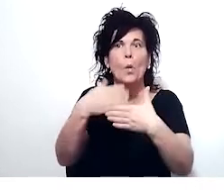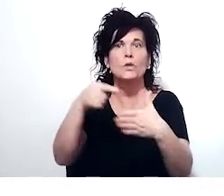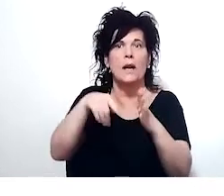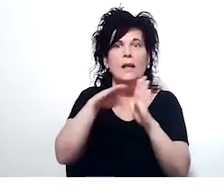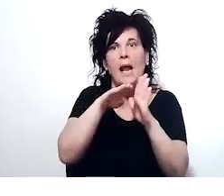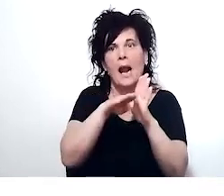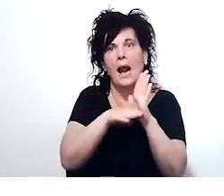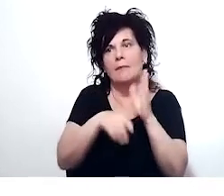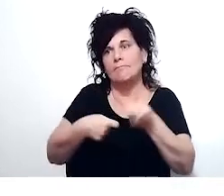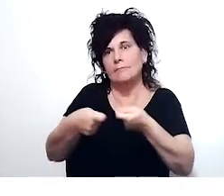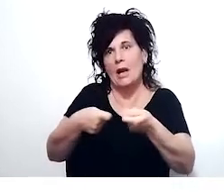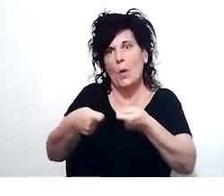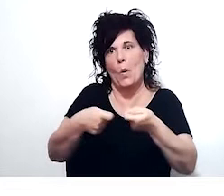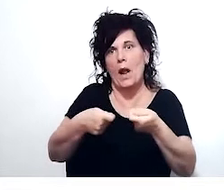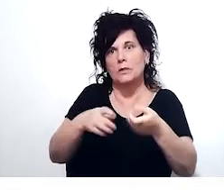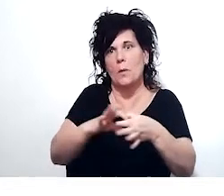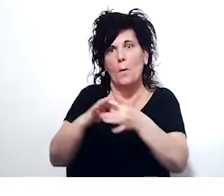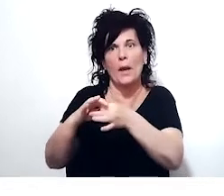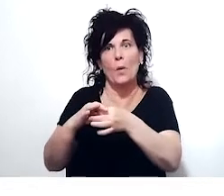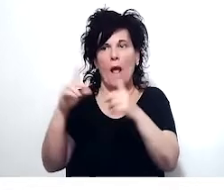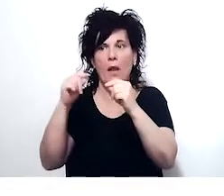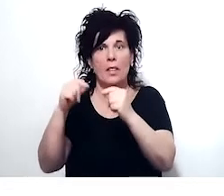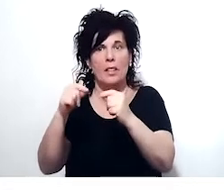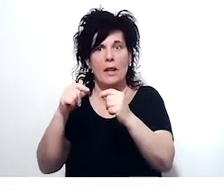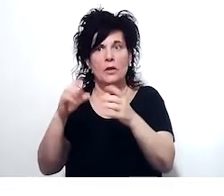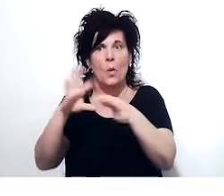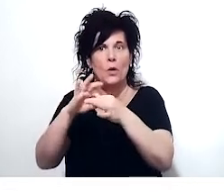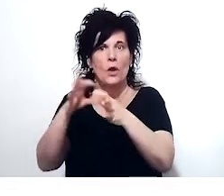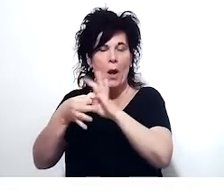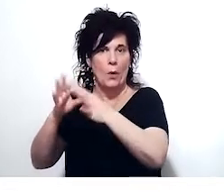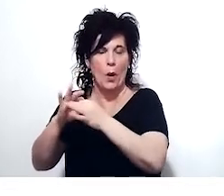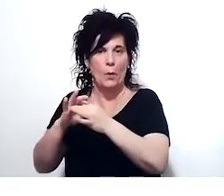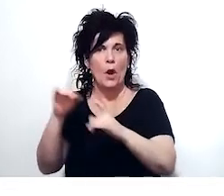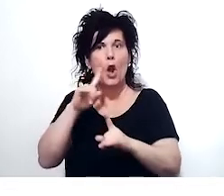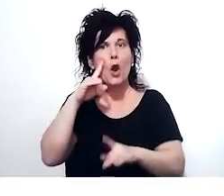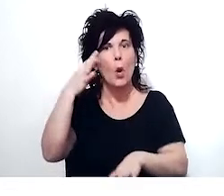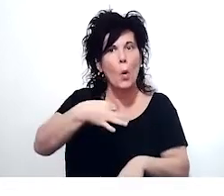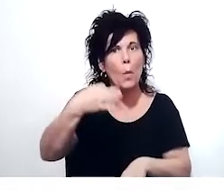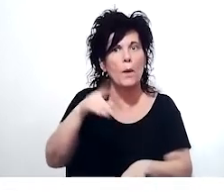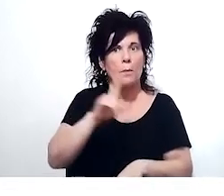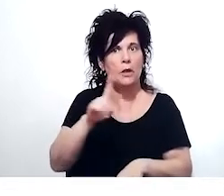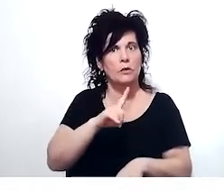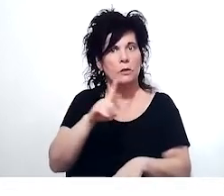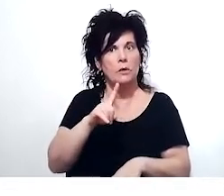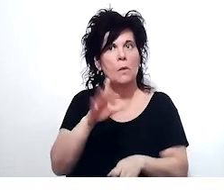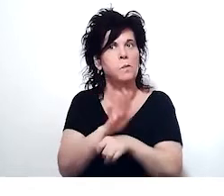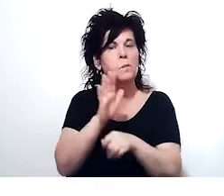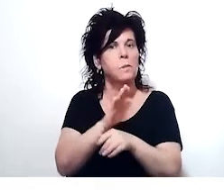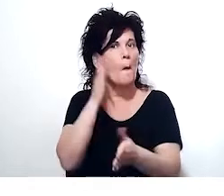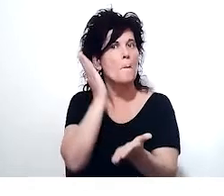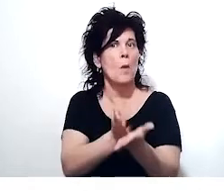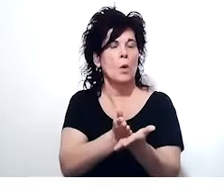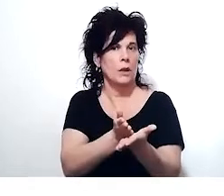de esta regulación siempre que estén relacionados con datos de la Unión Europea. El no cumplimiento implica